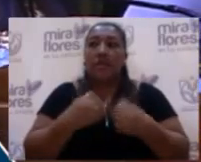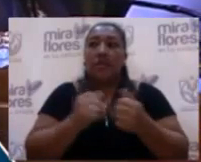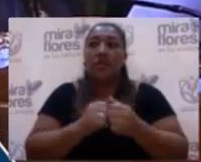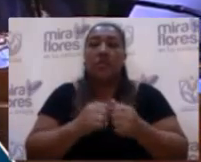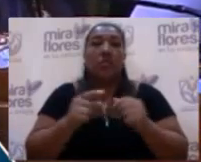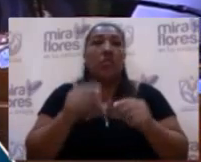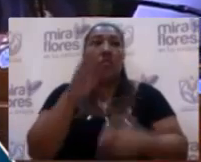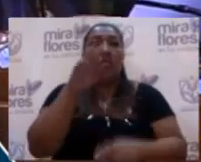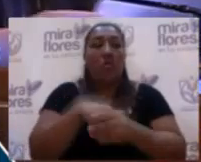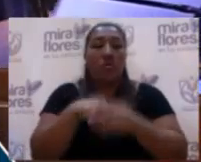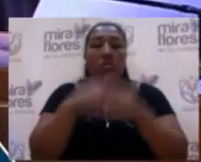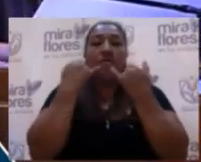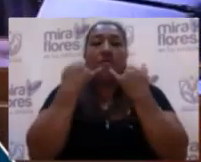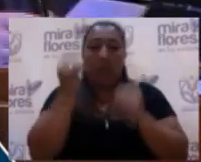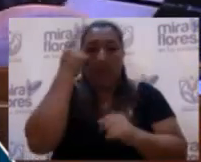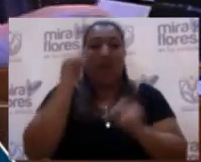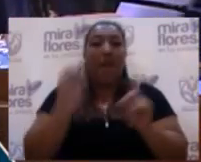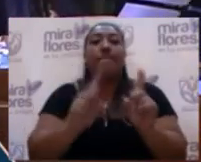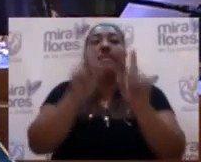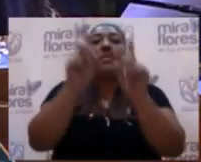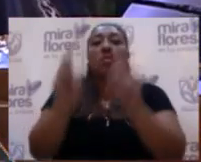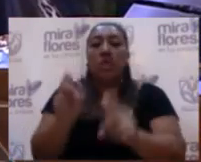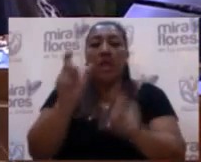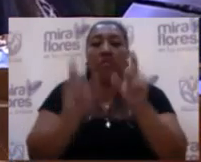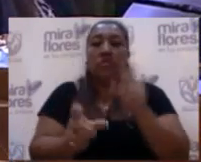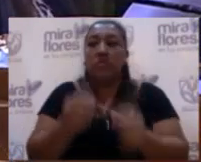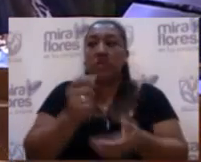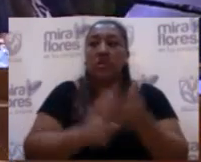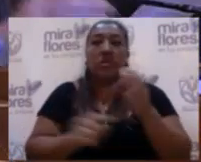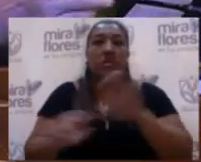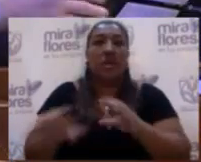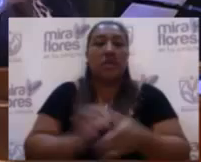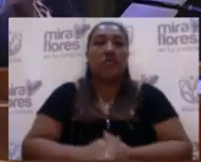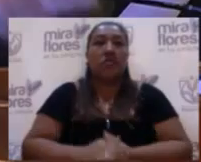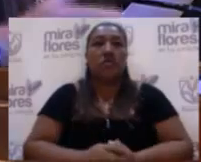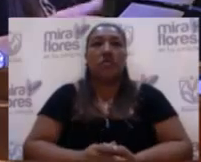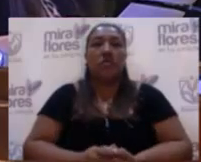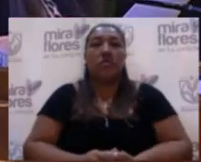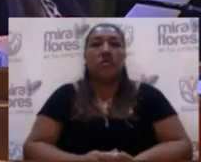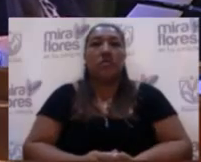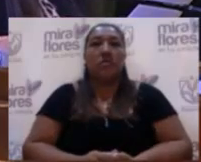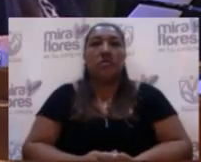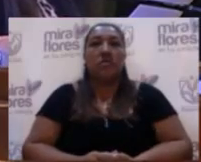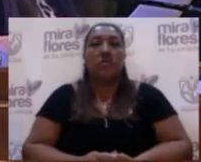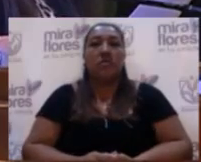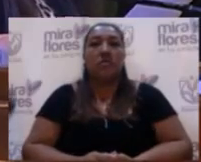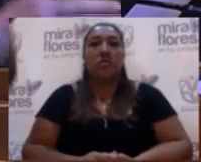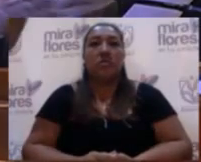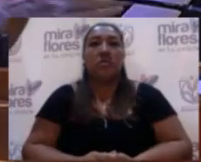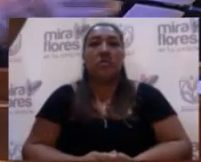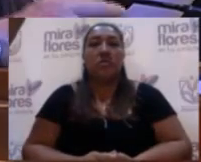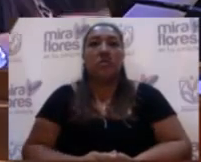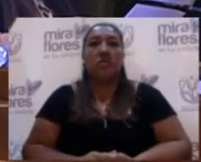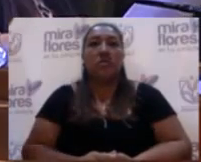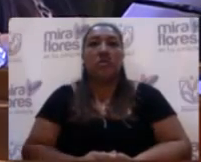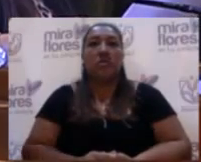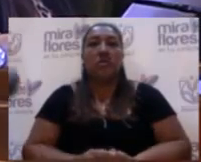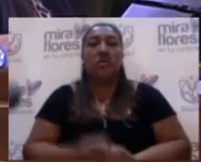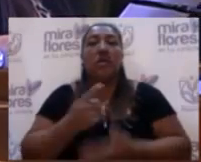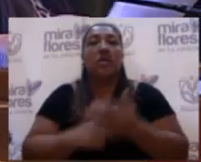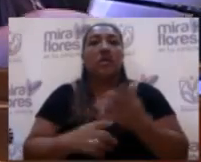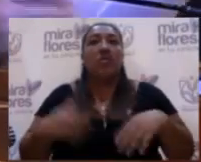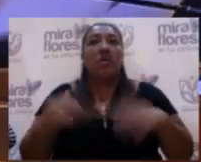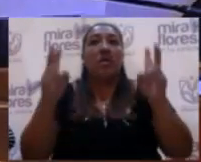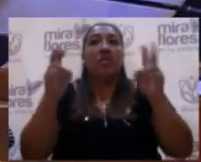voto informado para poder preguntarle a los funcionarios en ese momento sobre diversos asuntos que tratan los temas